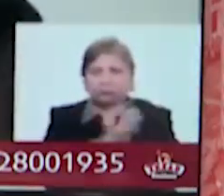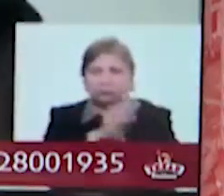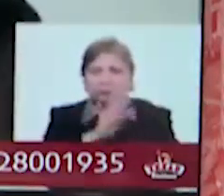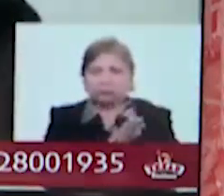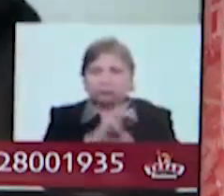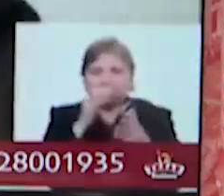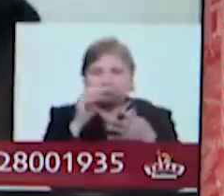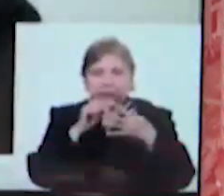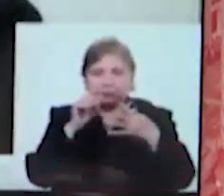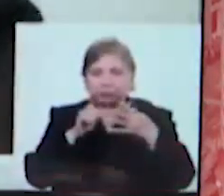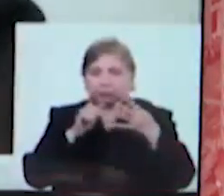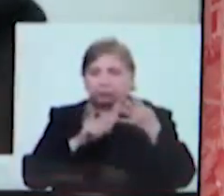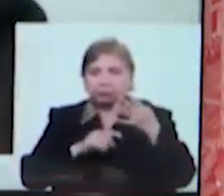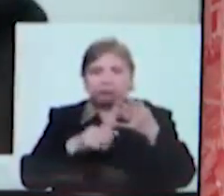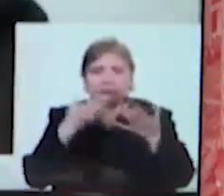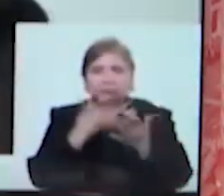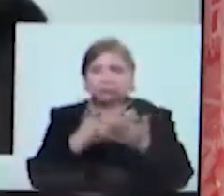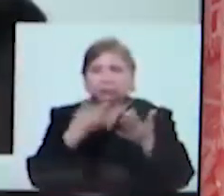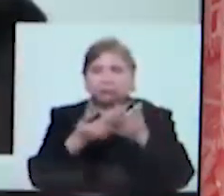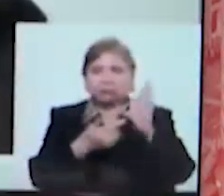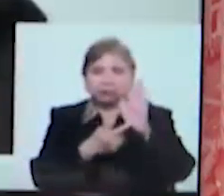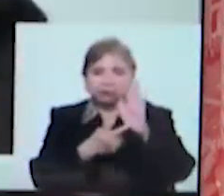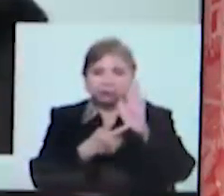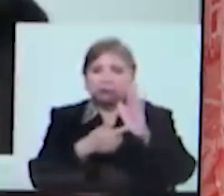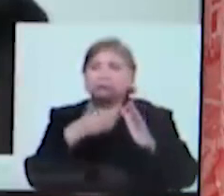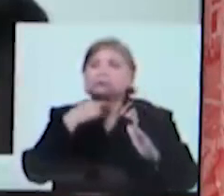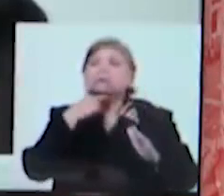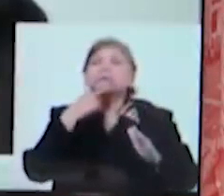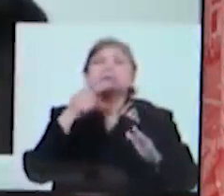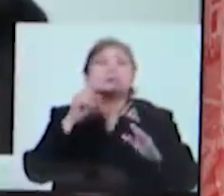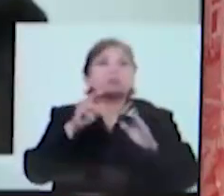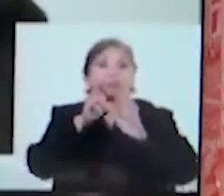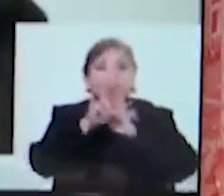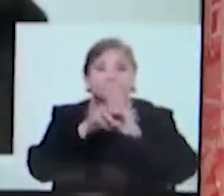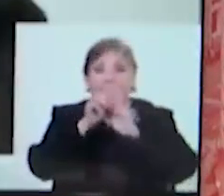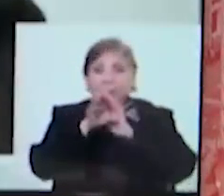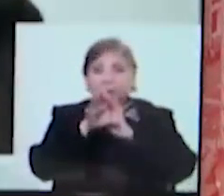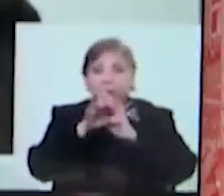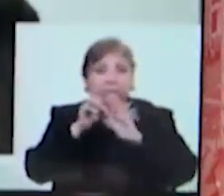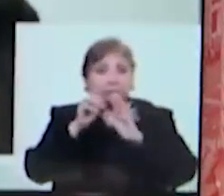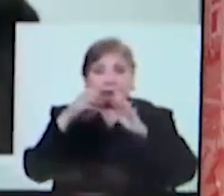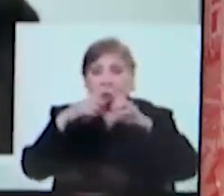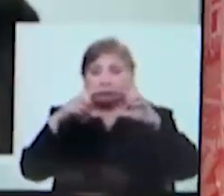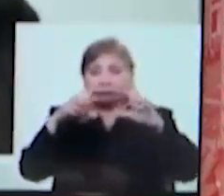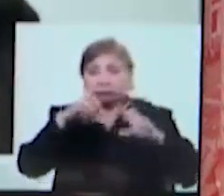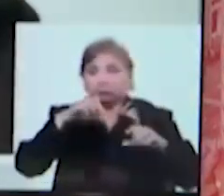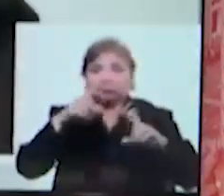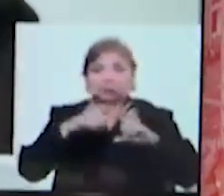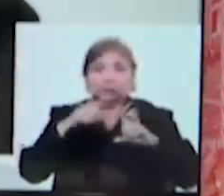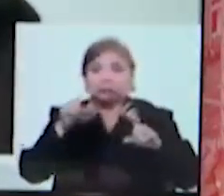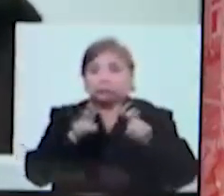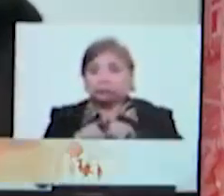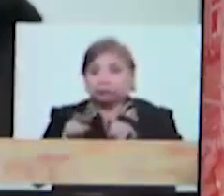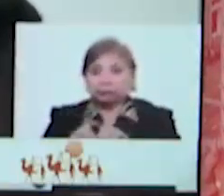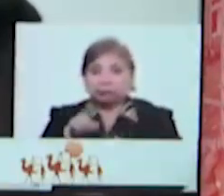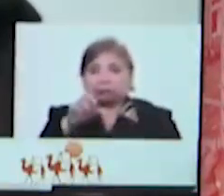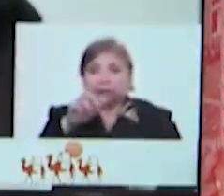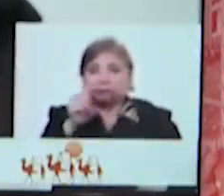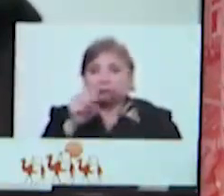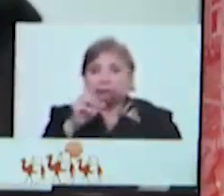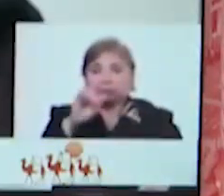Estado el 7 de diciembre, y llevarlo de paseo por el centro de Lima, por la avenida Bancay, y sentarlo ahí en el Pleno del Congreso. Esa es la